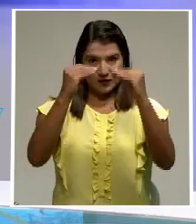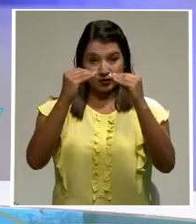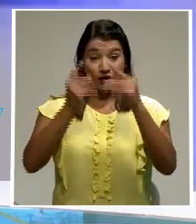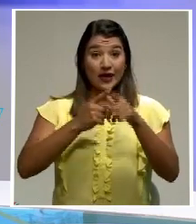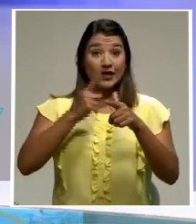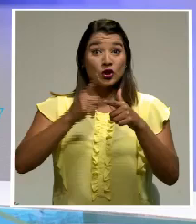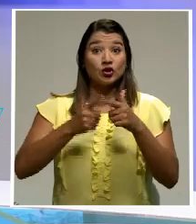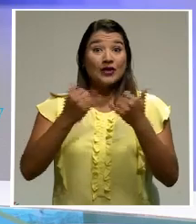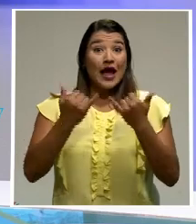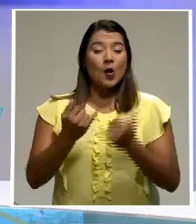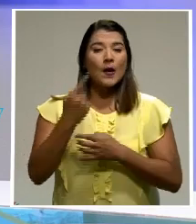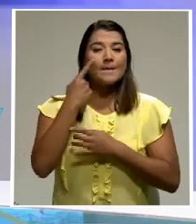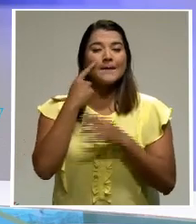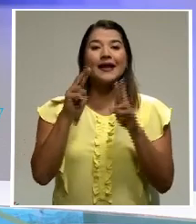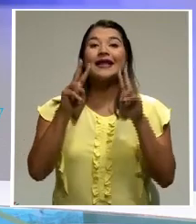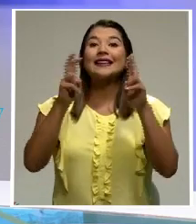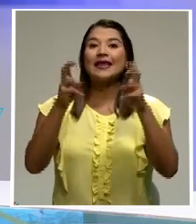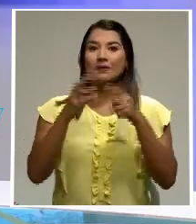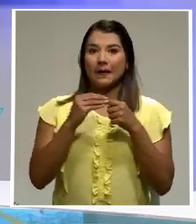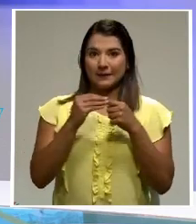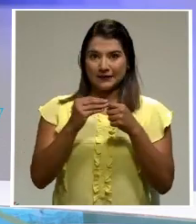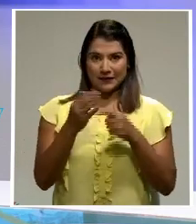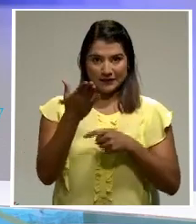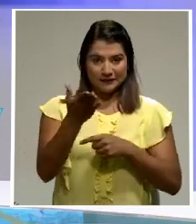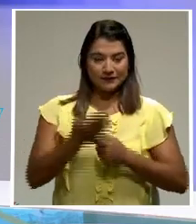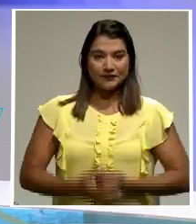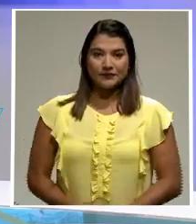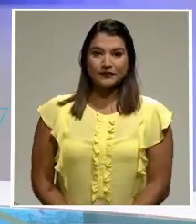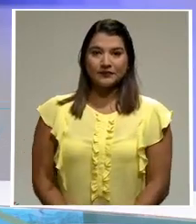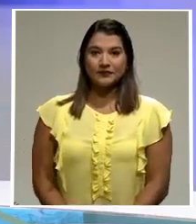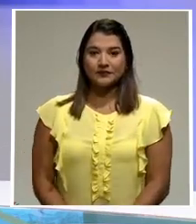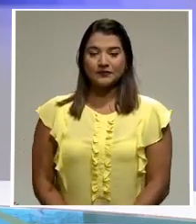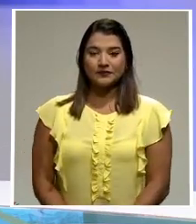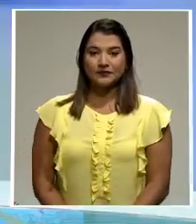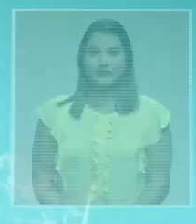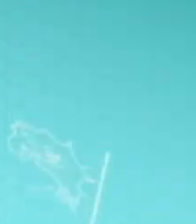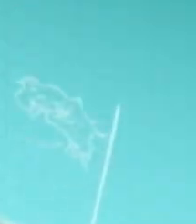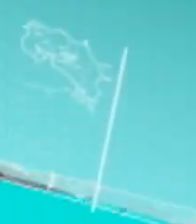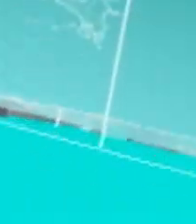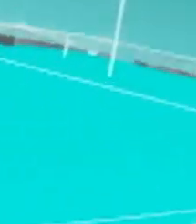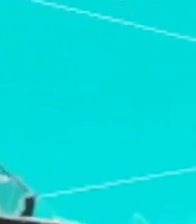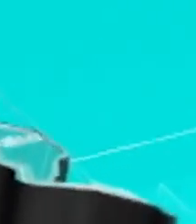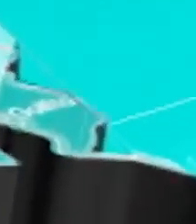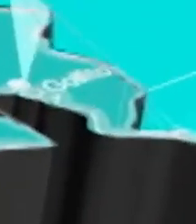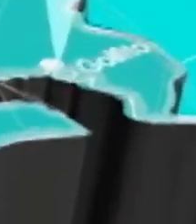así que vayamos a ver nuestros titulares. Adelante.